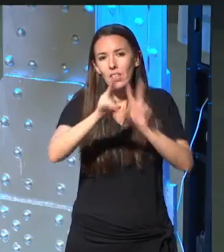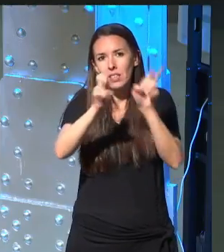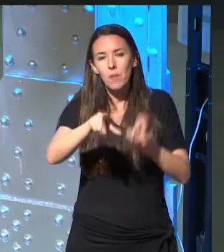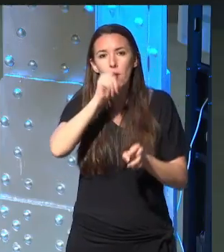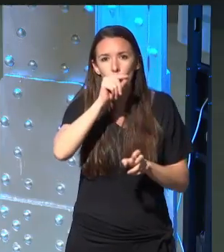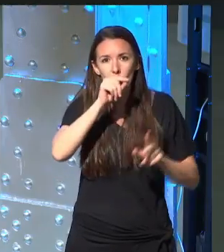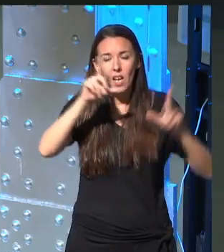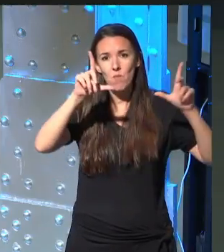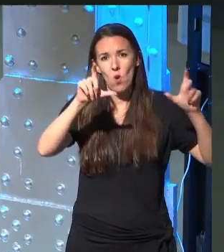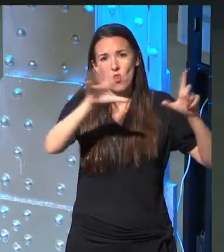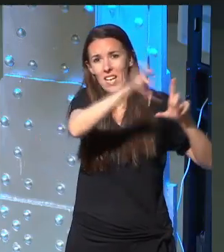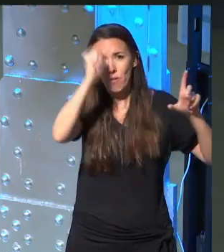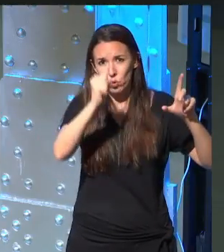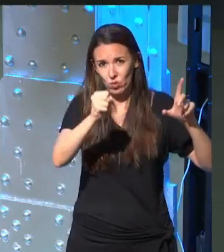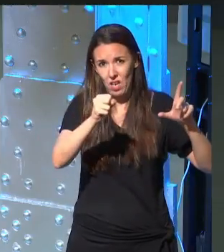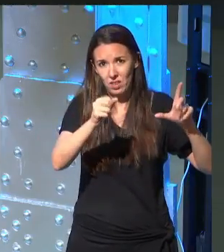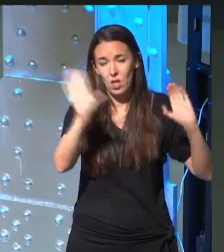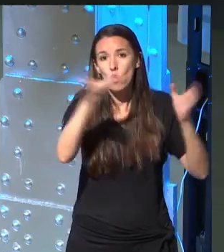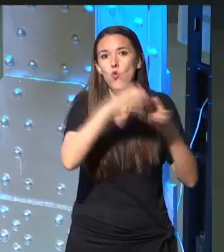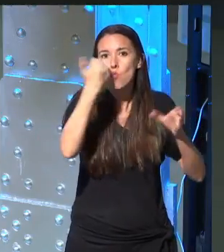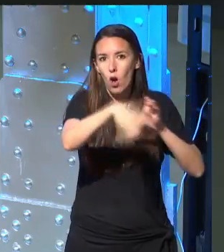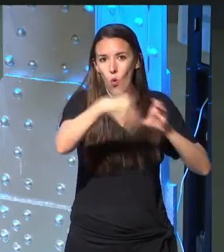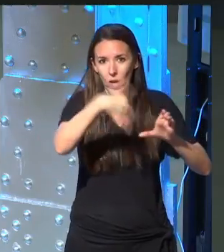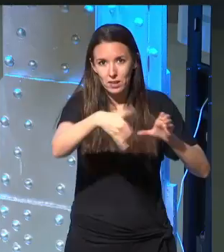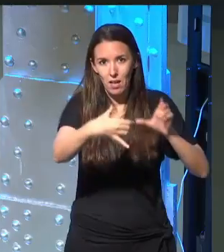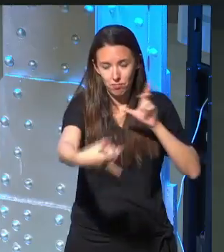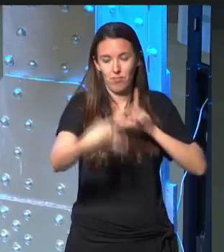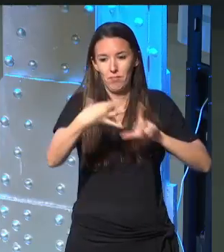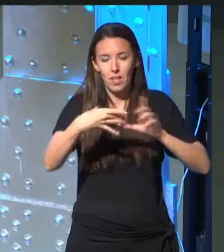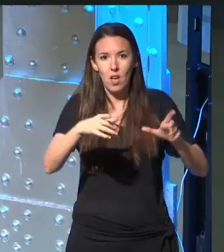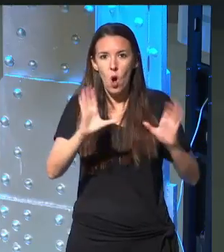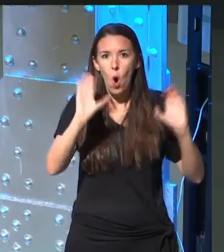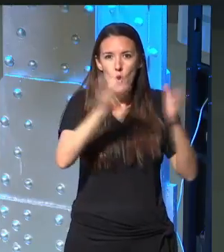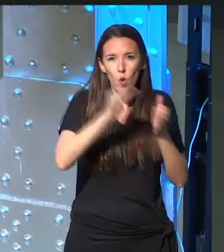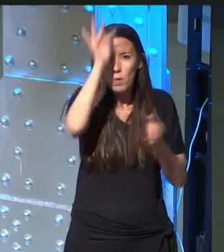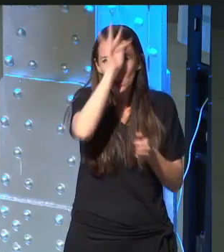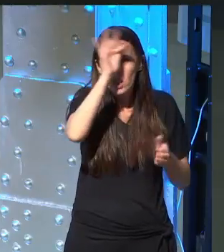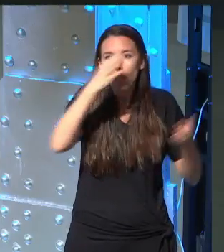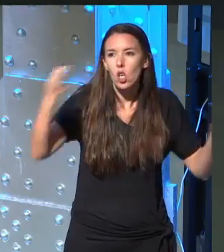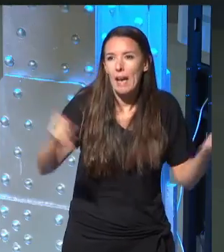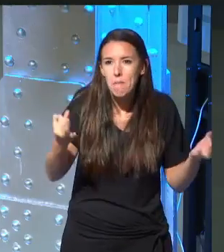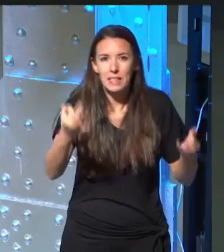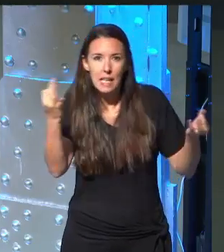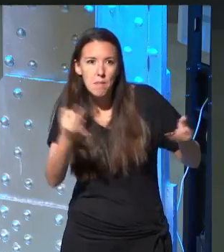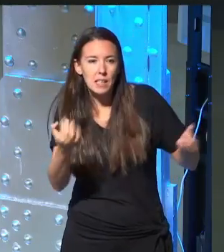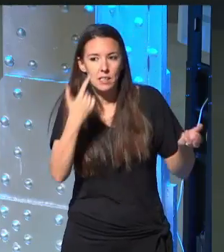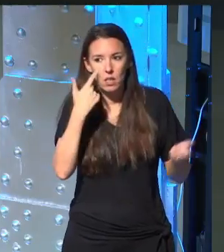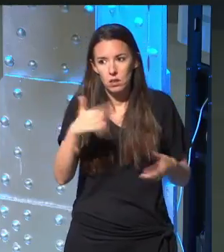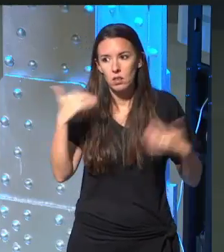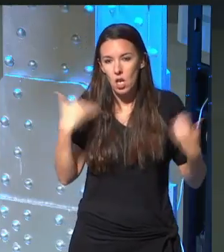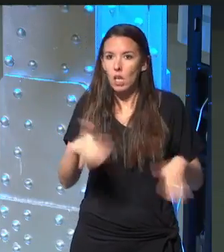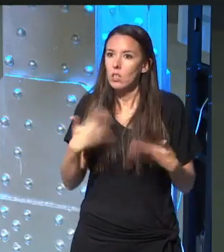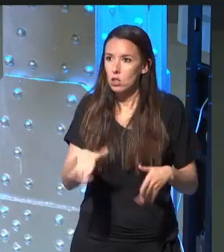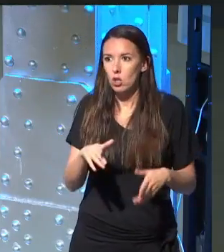dices, capturas de pantallas de grupos de WhatsApp que eran grupos teorizando sobre lo que estaba pasando. Es que tenías un volumen